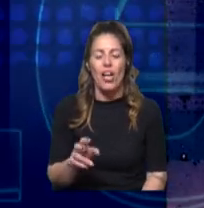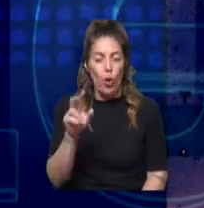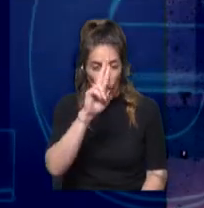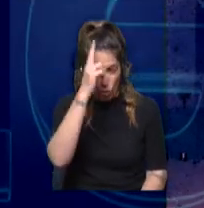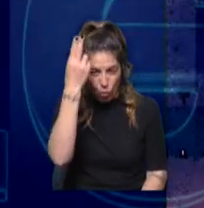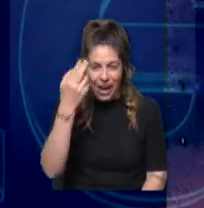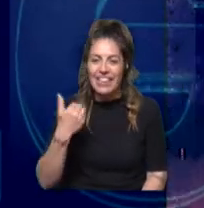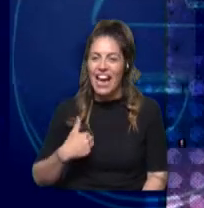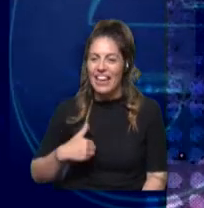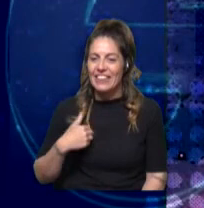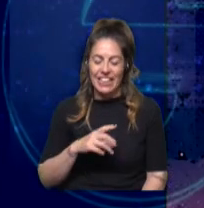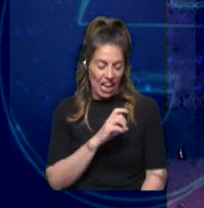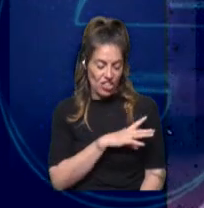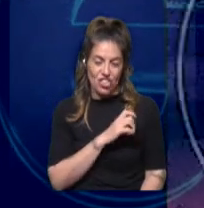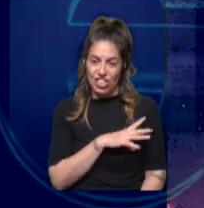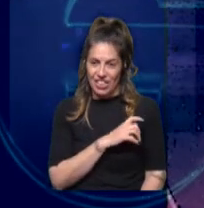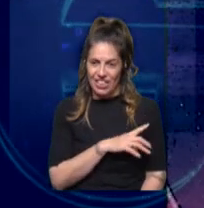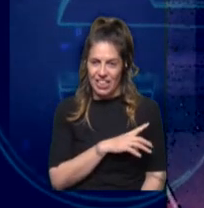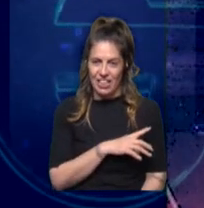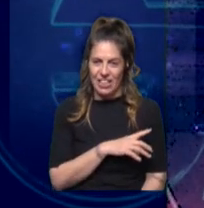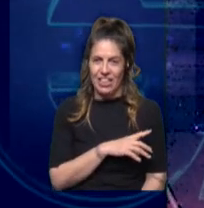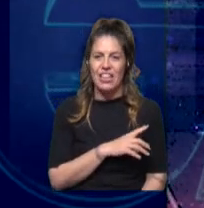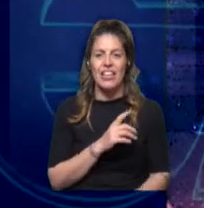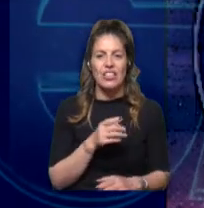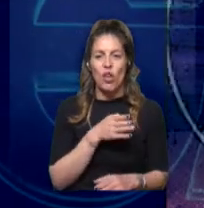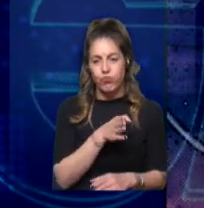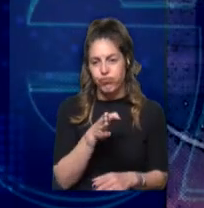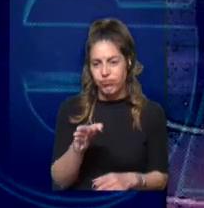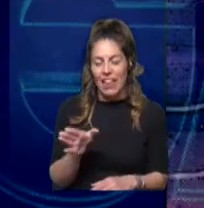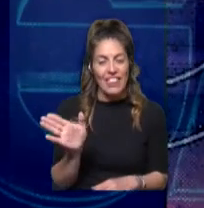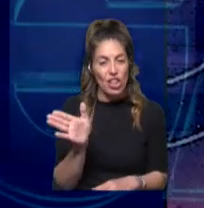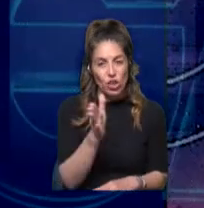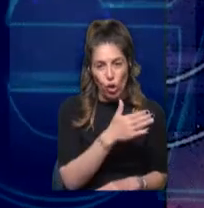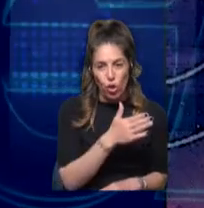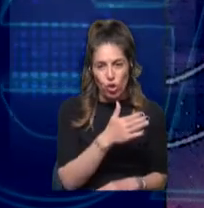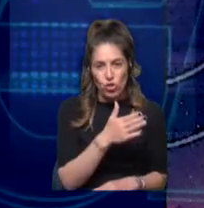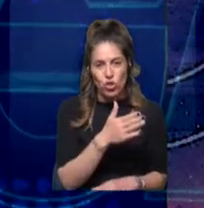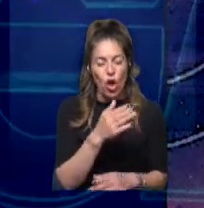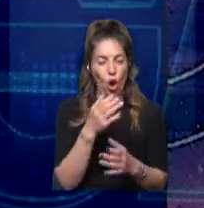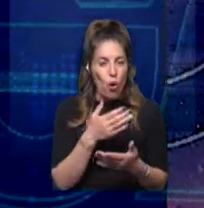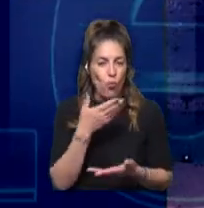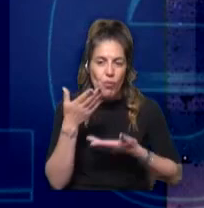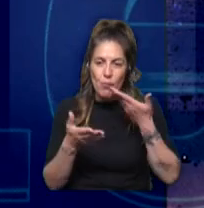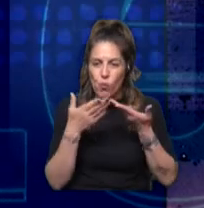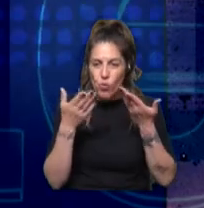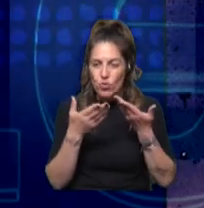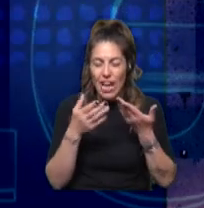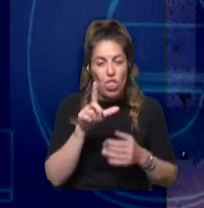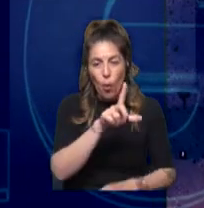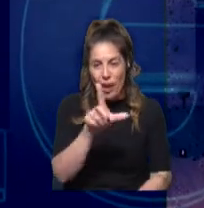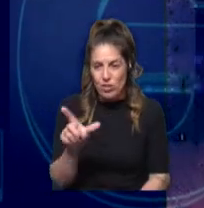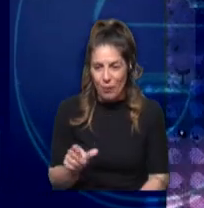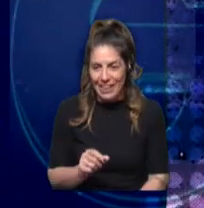Uruguay, Argentina, Chile. Vamos a tener un surtidito sudamericano